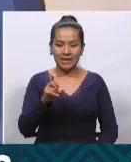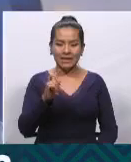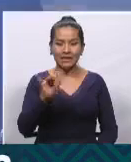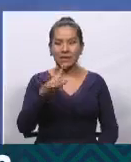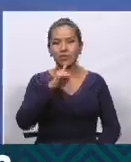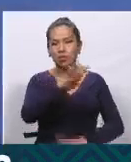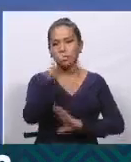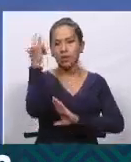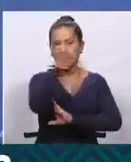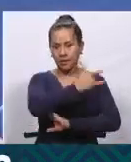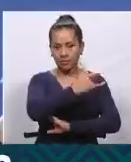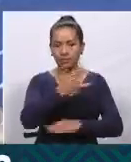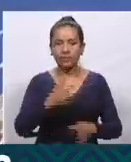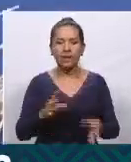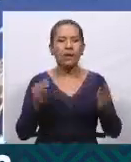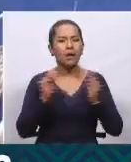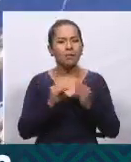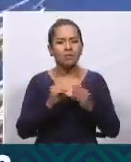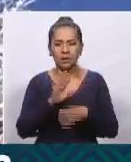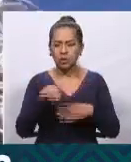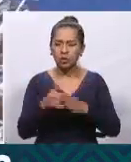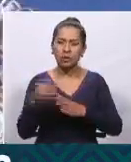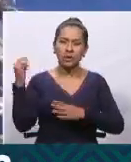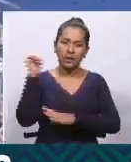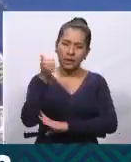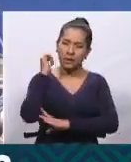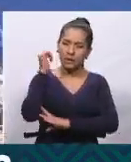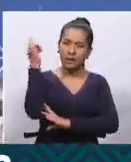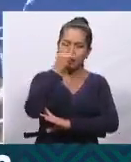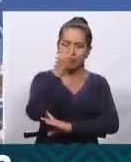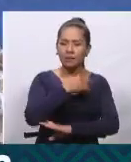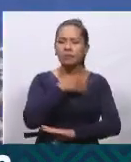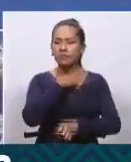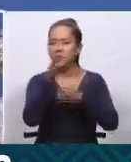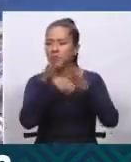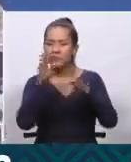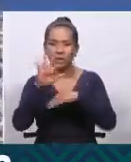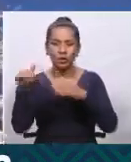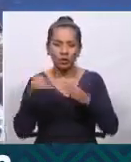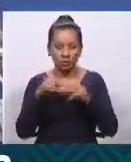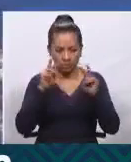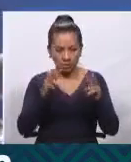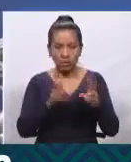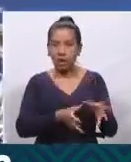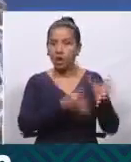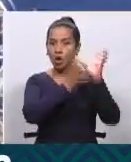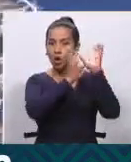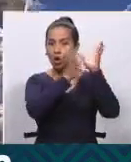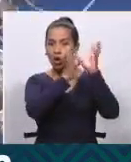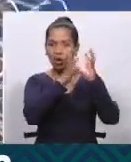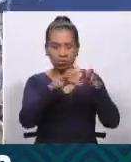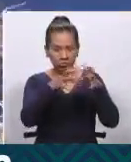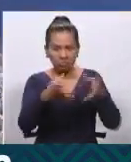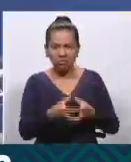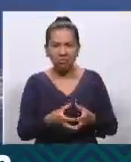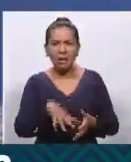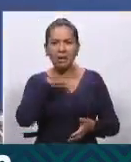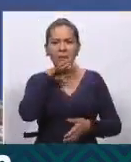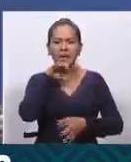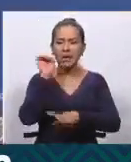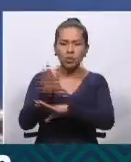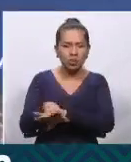Alto. En su recorrido diario por mercados de la urbe alteña, descubrió que la cáscara de coco se la desecha como